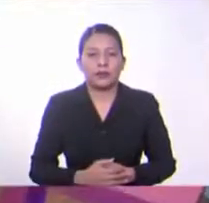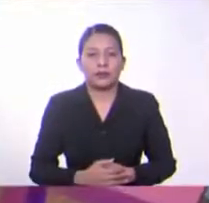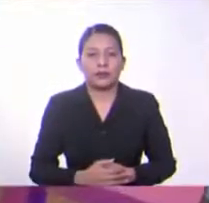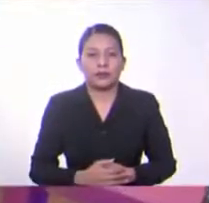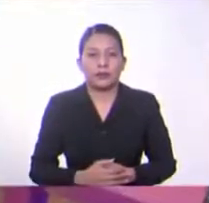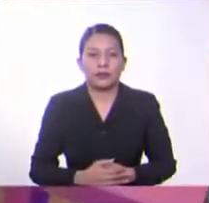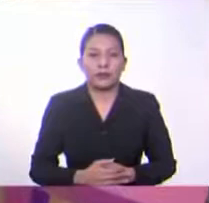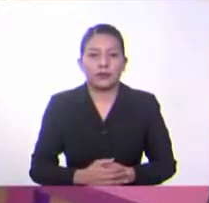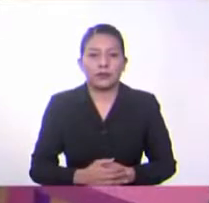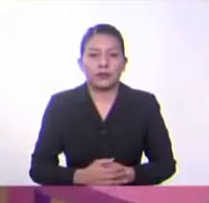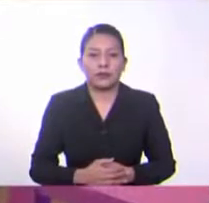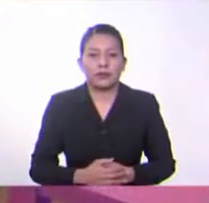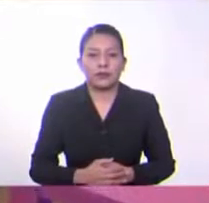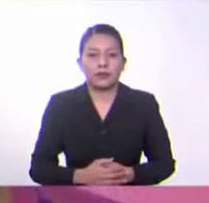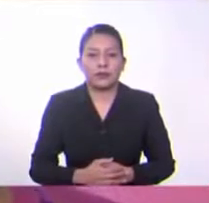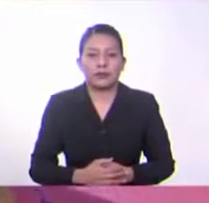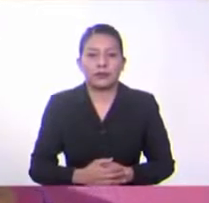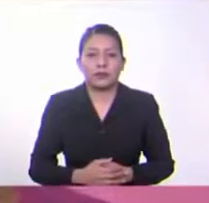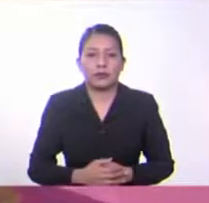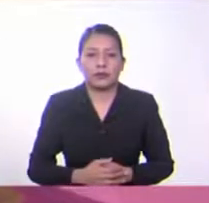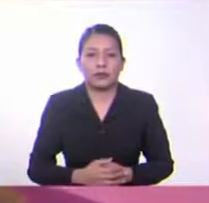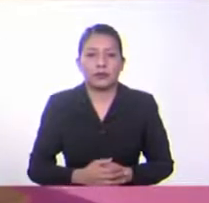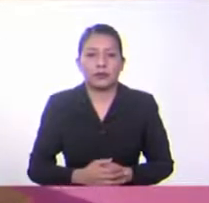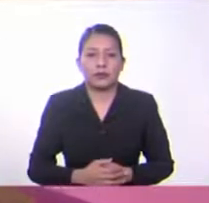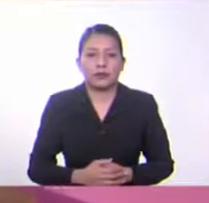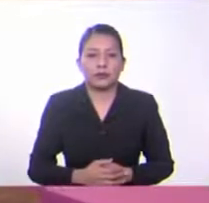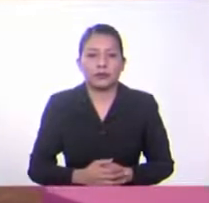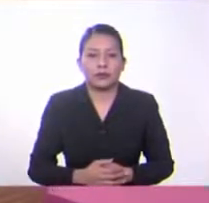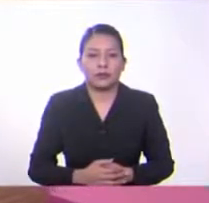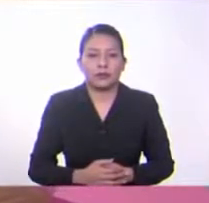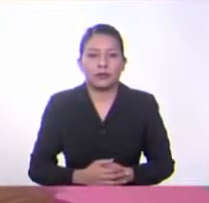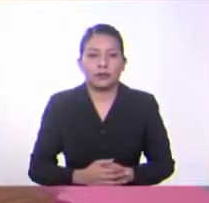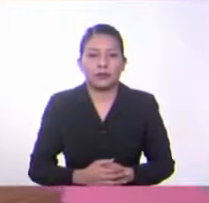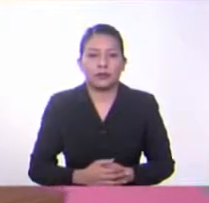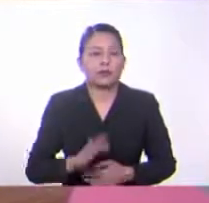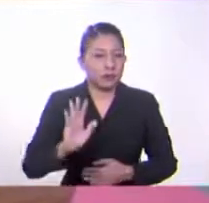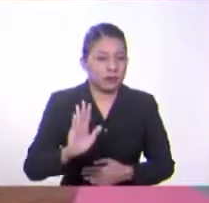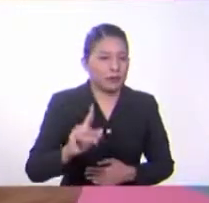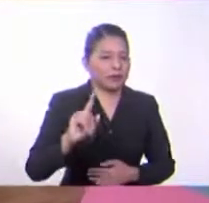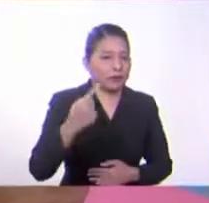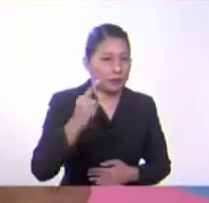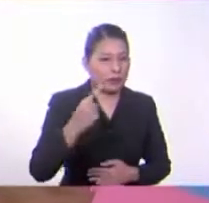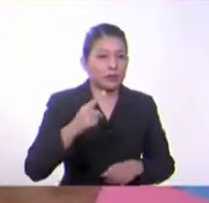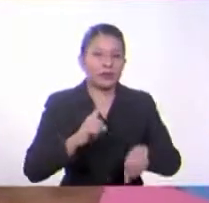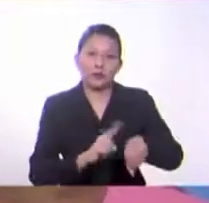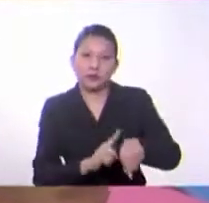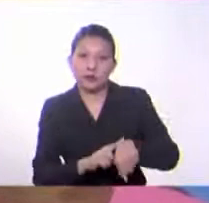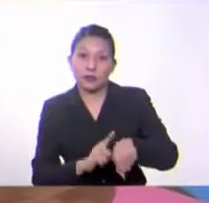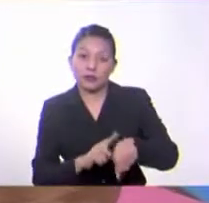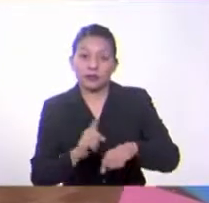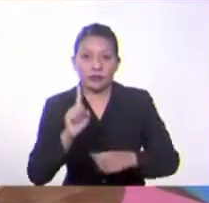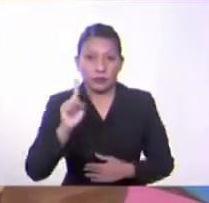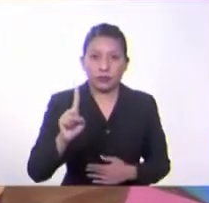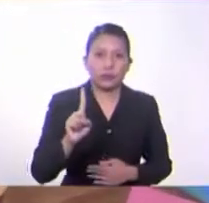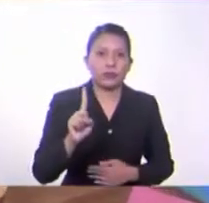Si duplico el tiempo, ¿qué va a pasar? ¿Verdad? Pero primero coloquemos tiempo igual 1.